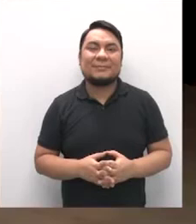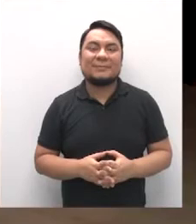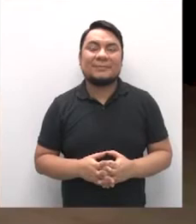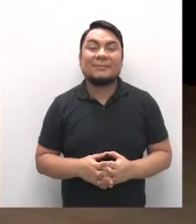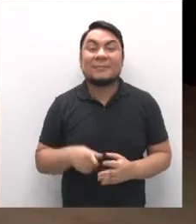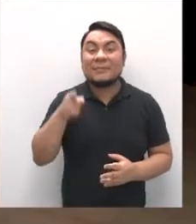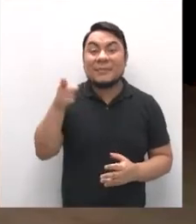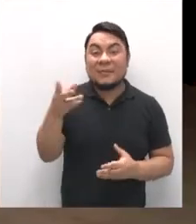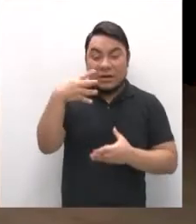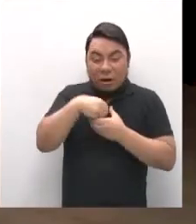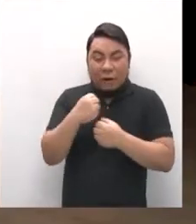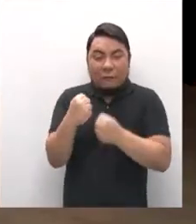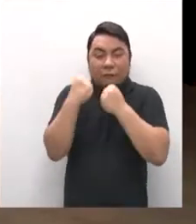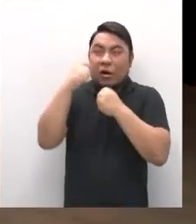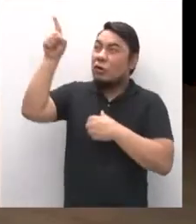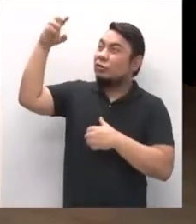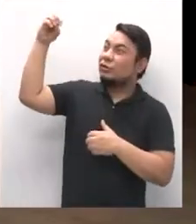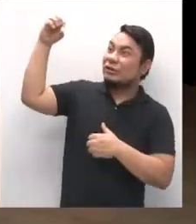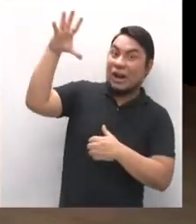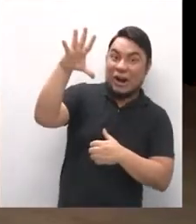La fuerza del sol.